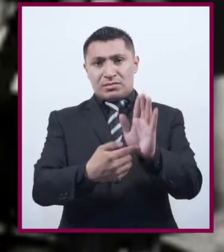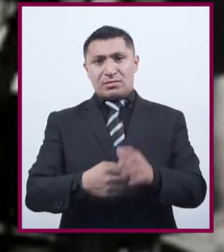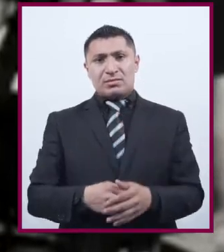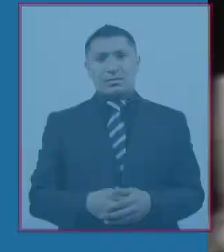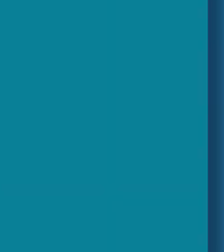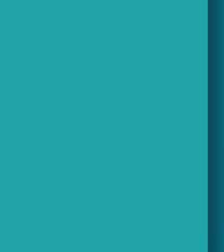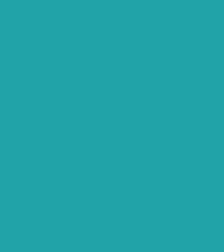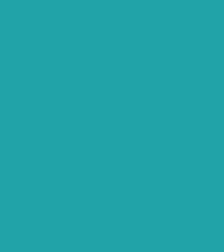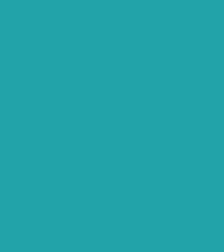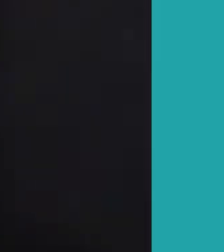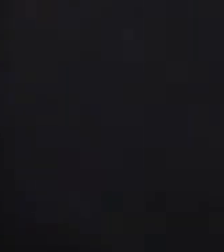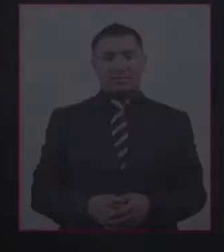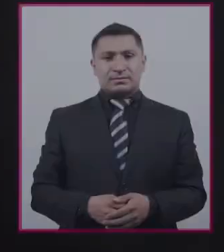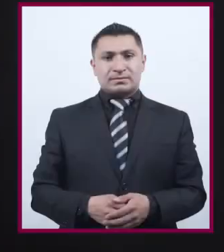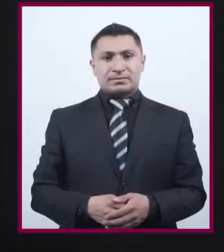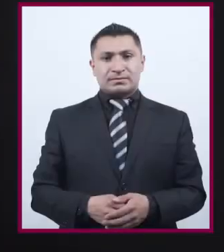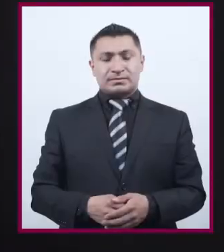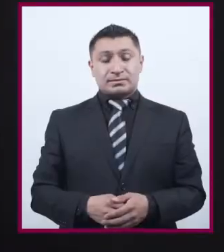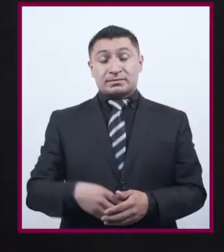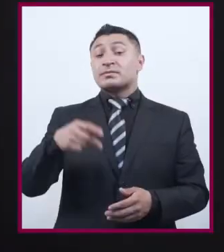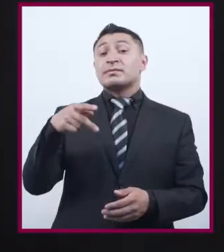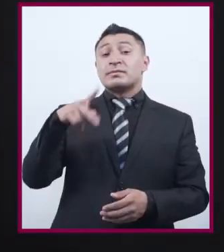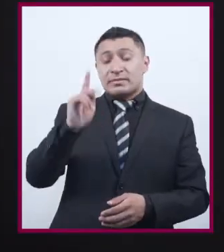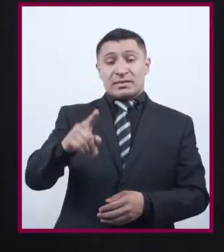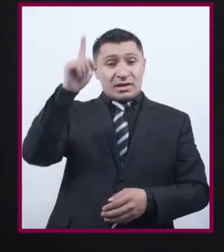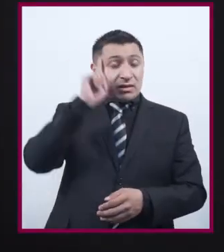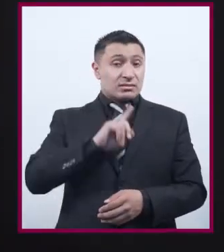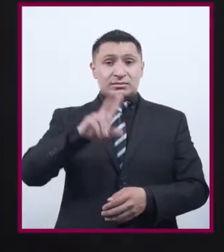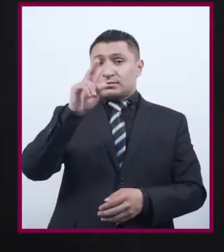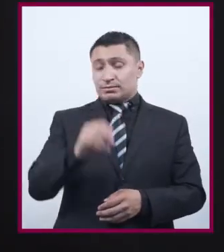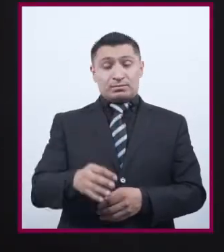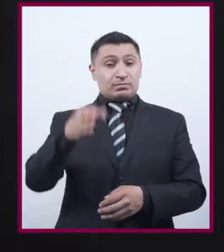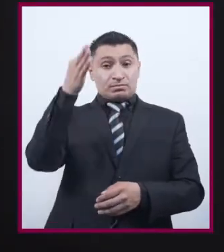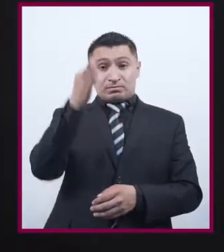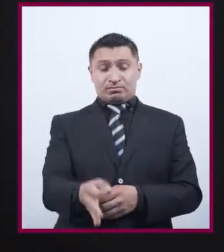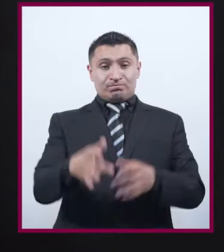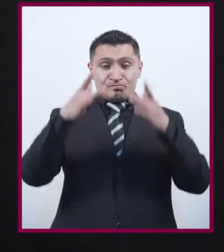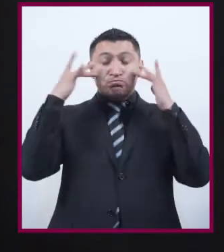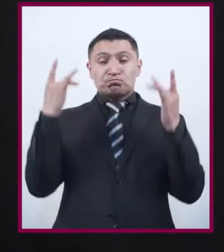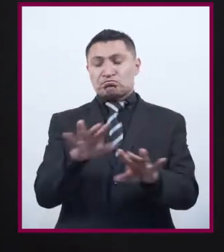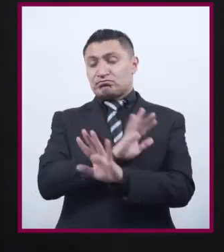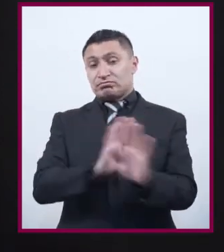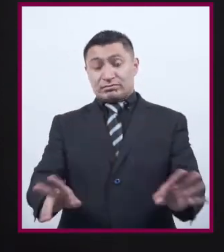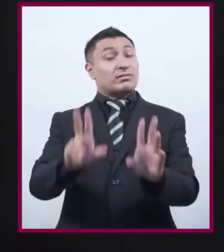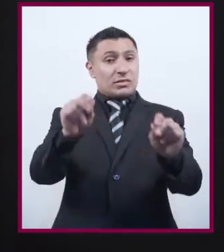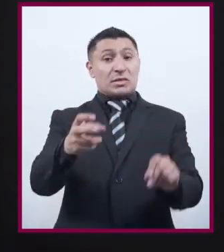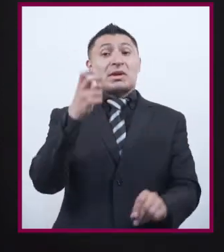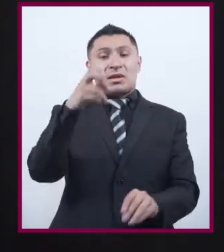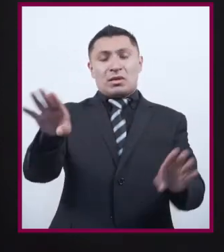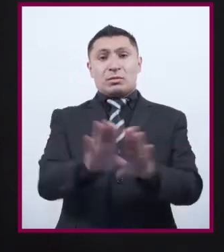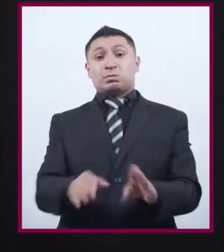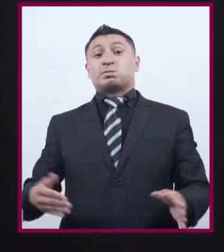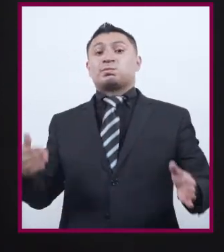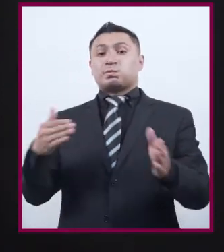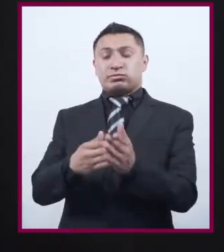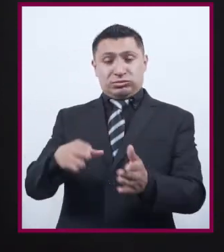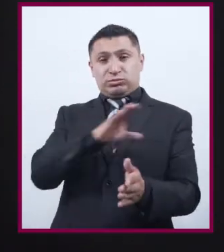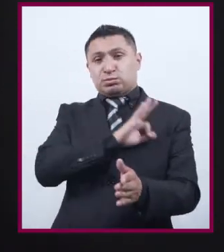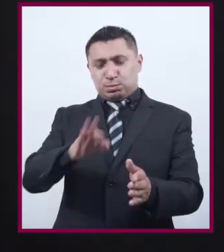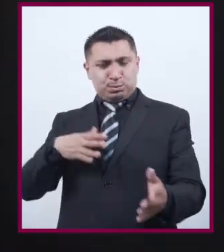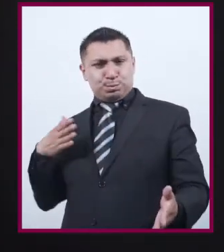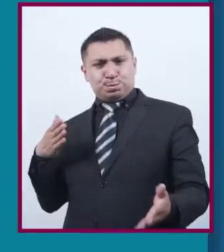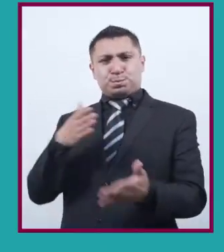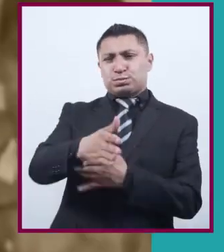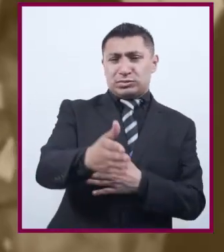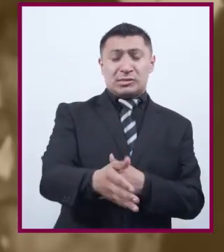sentido. Sin embargo, las mujeres no estaban dispuestas a renunciar, así que vieron esto como un obstáculo a vencer. Y así continuaron